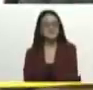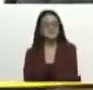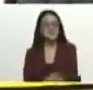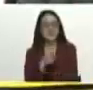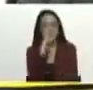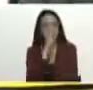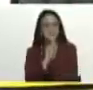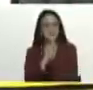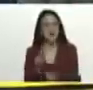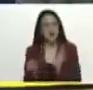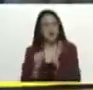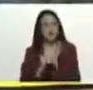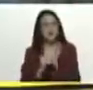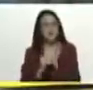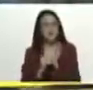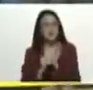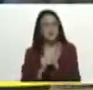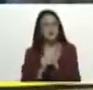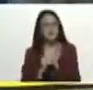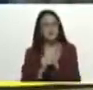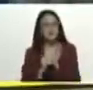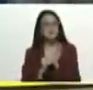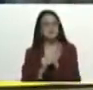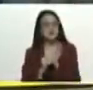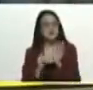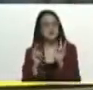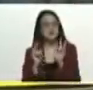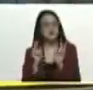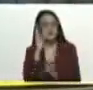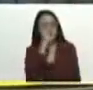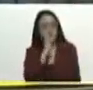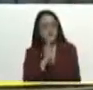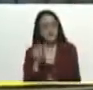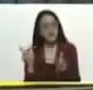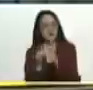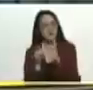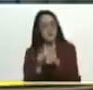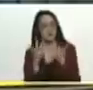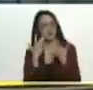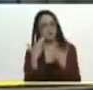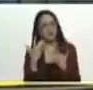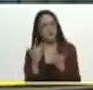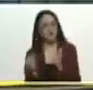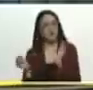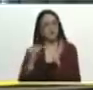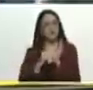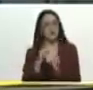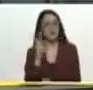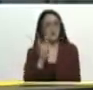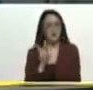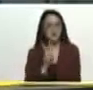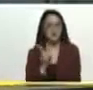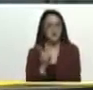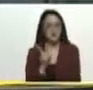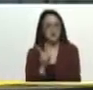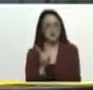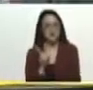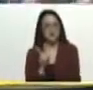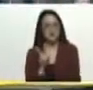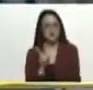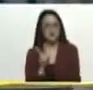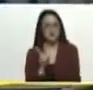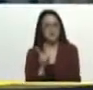Brasil ha regresado. Y aparentemente en esta reunión estamos viendo el regreso de Venezuela. Quisiera